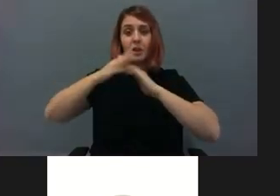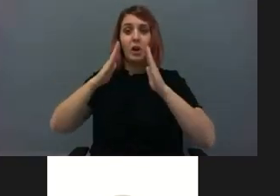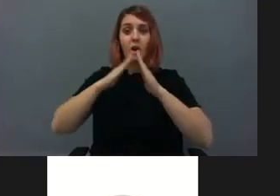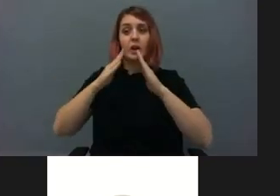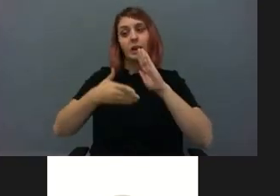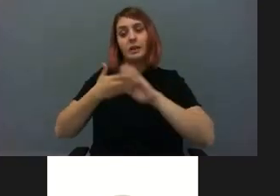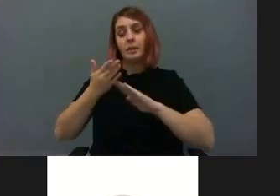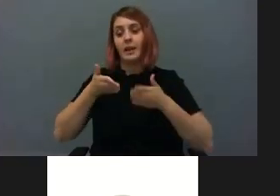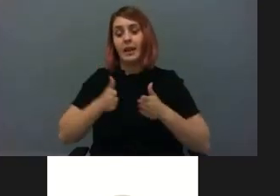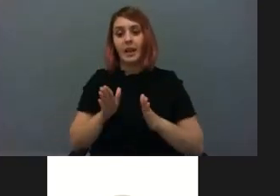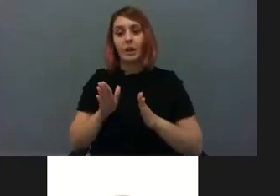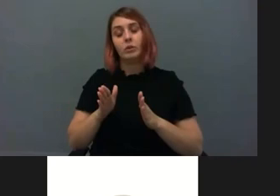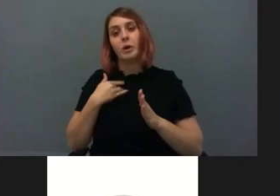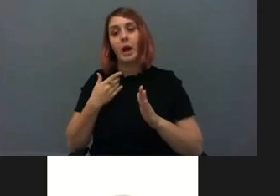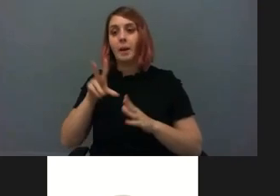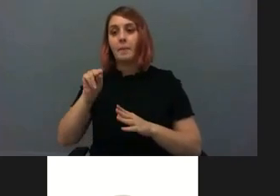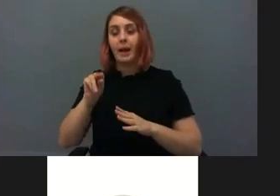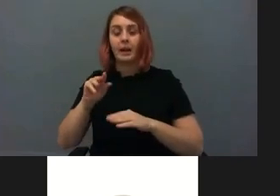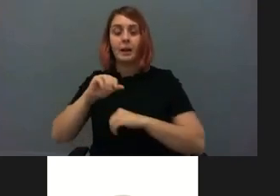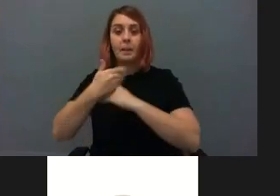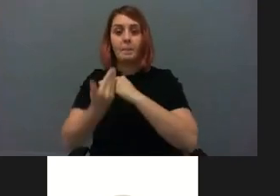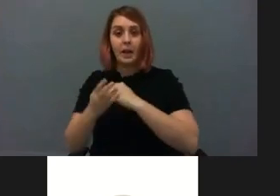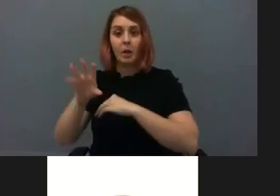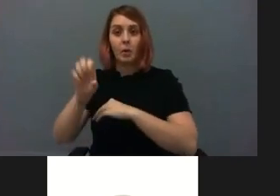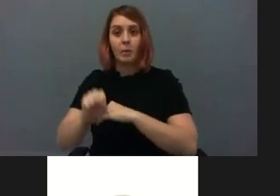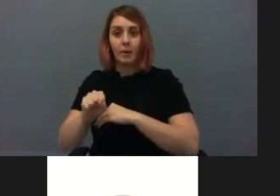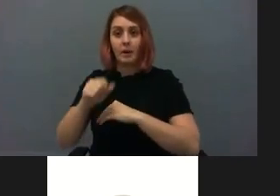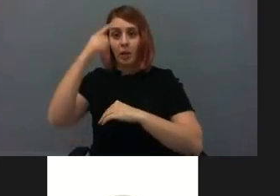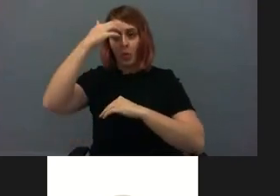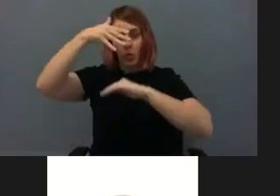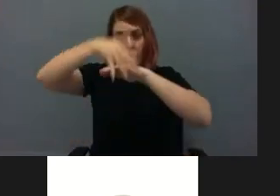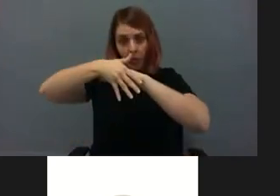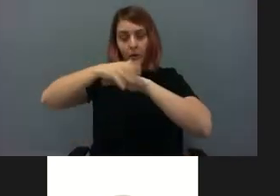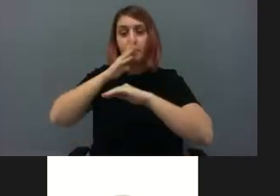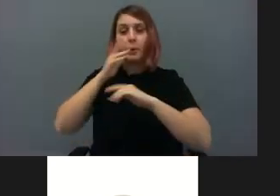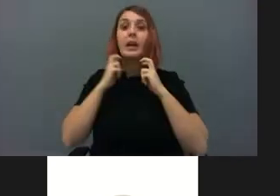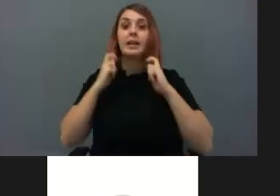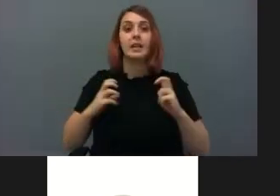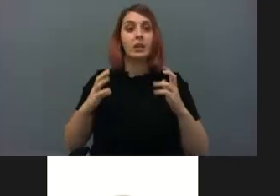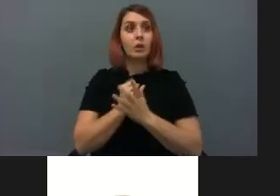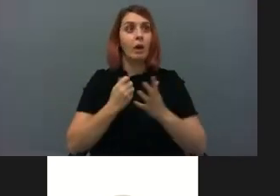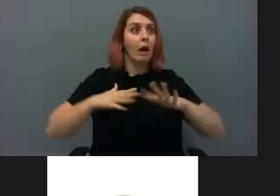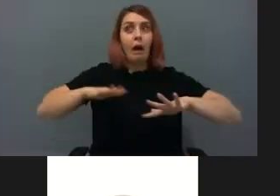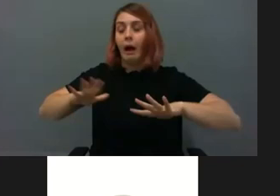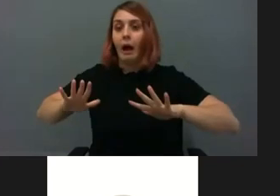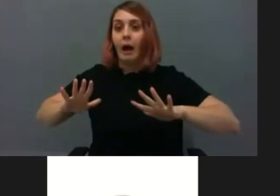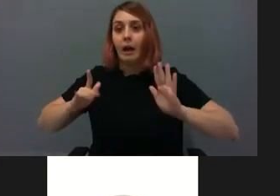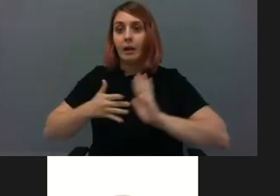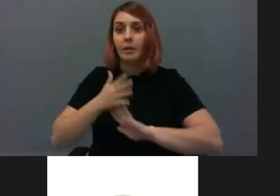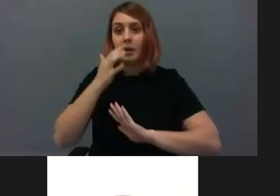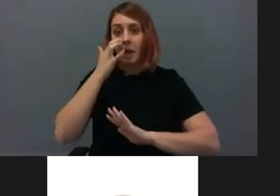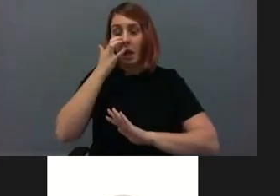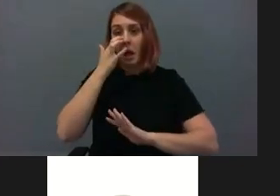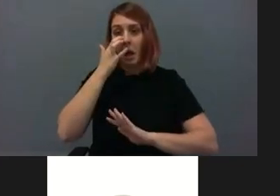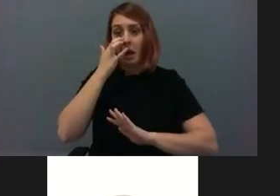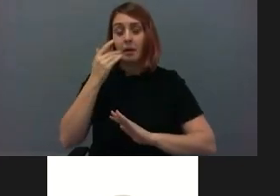con mis hijos pequeños. El estrés y el desbordamiento de querer llegar a todo pues hizo que un aneurisma que tenía